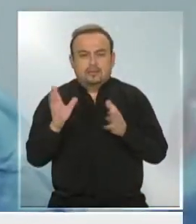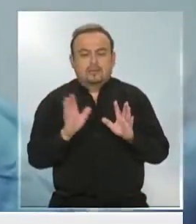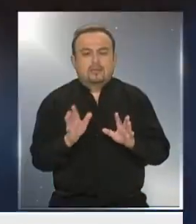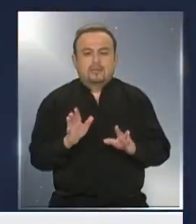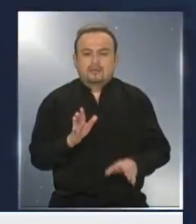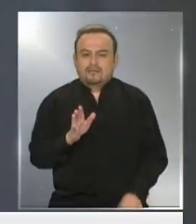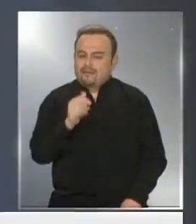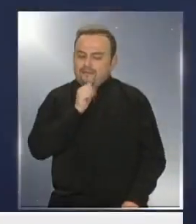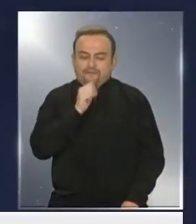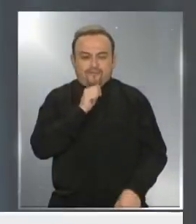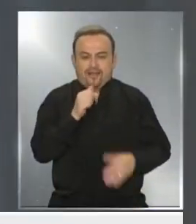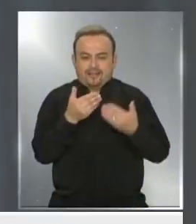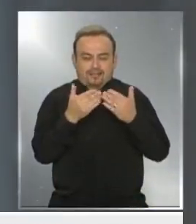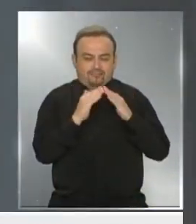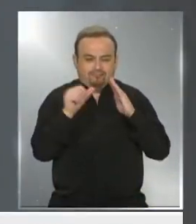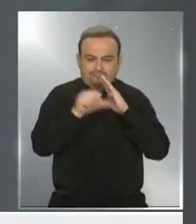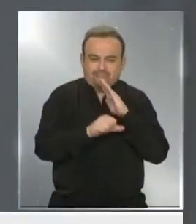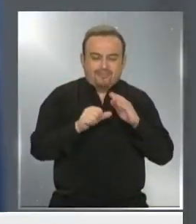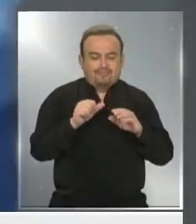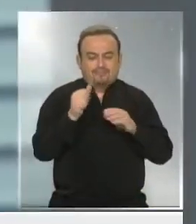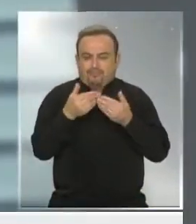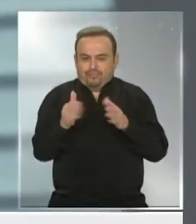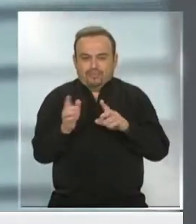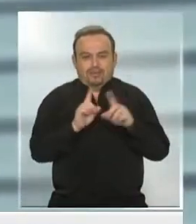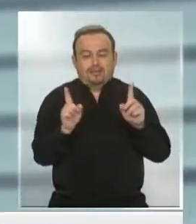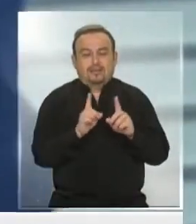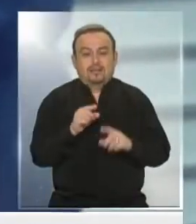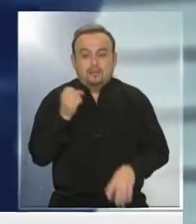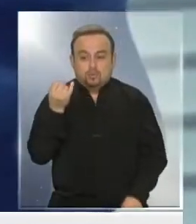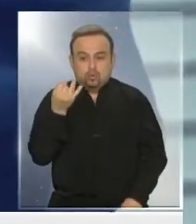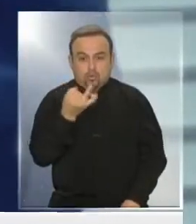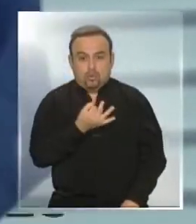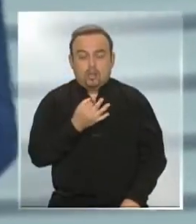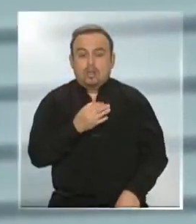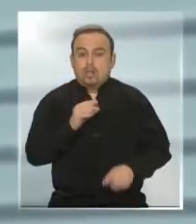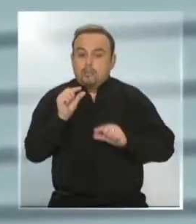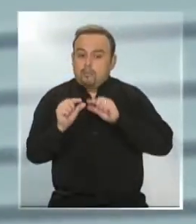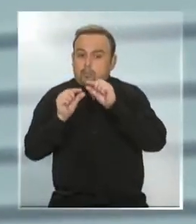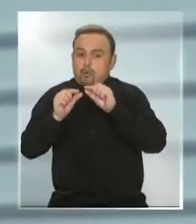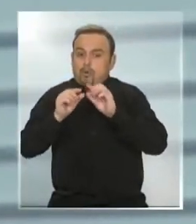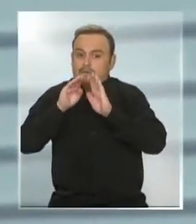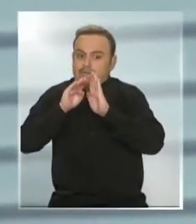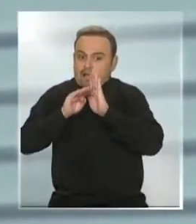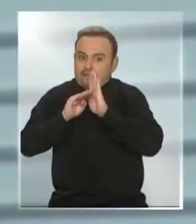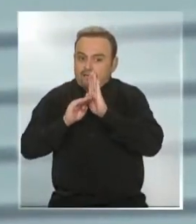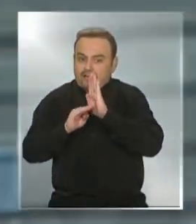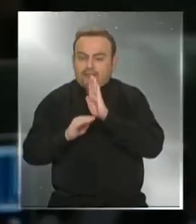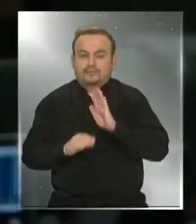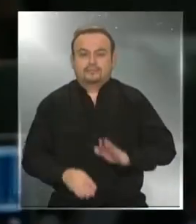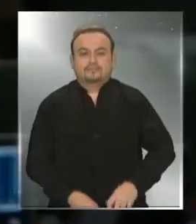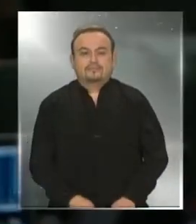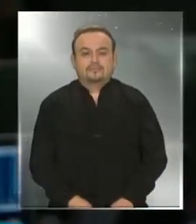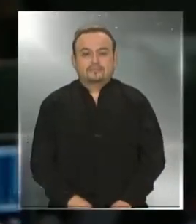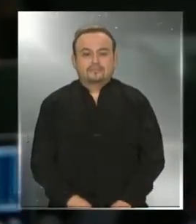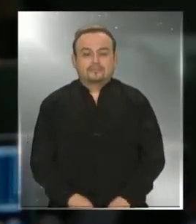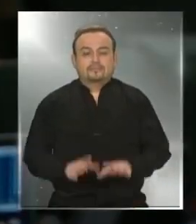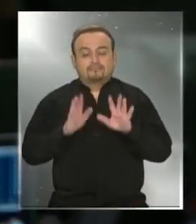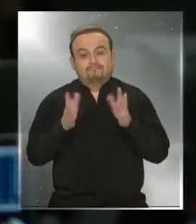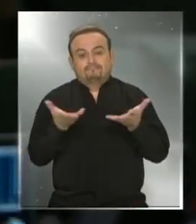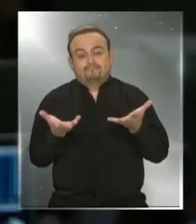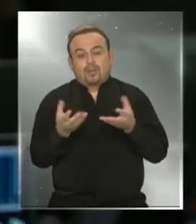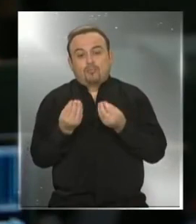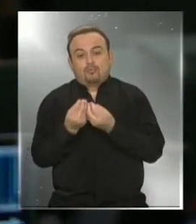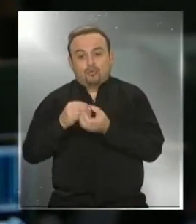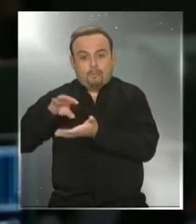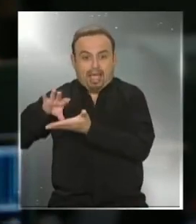están ni cerca de levantar los confinamientos aunque cifras también para la baja y claro en